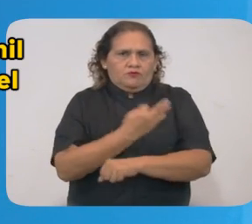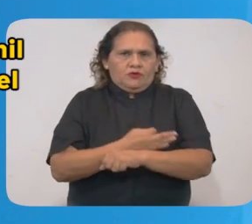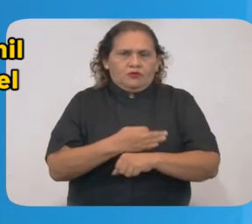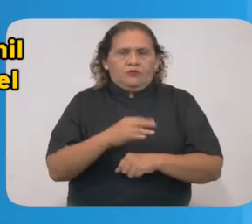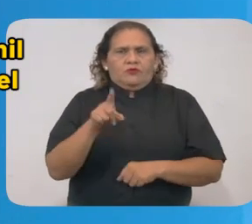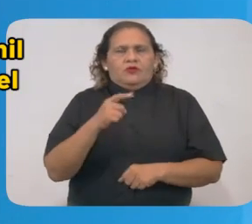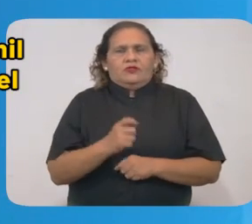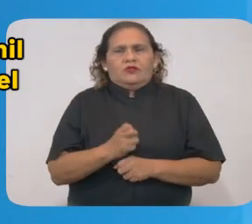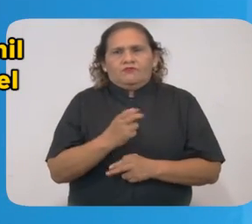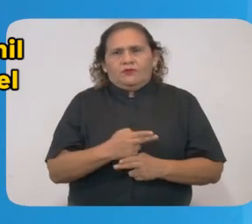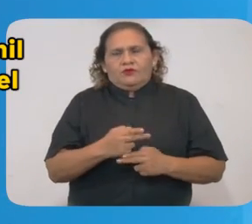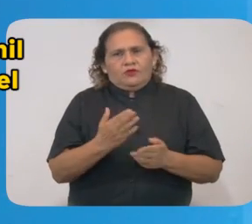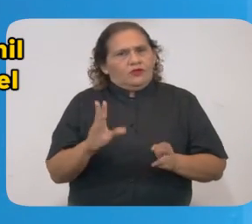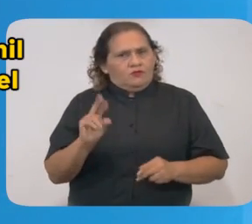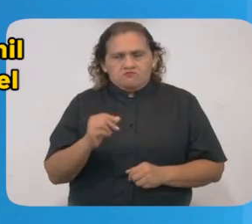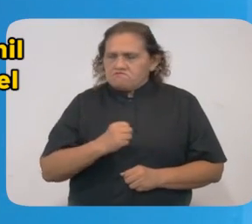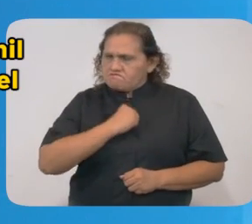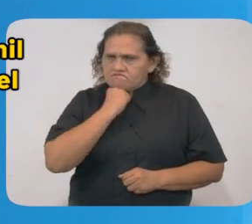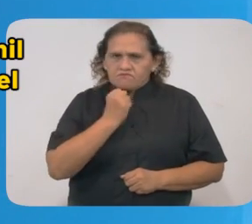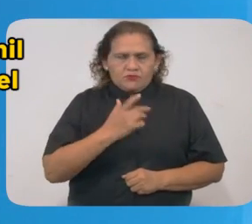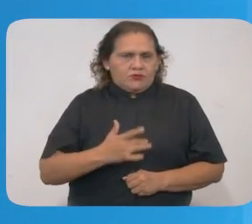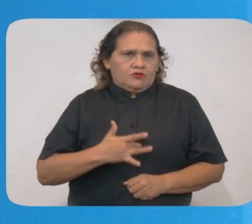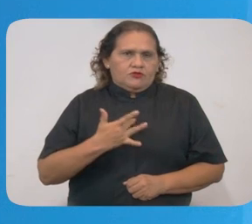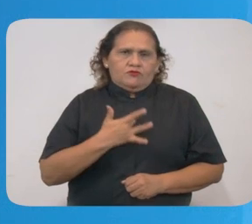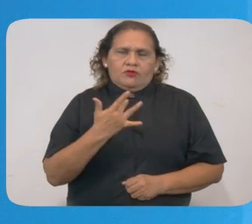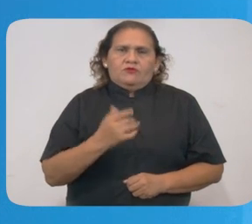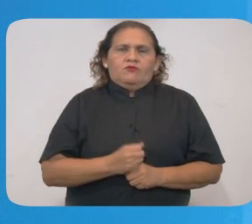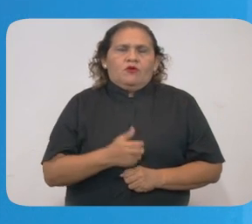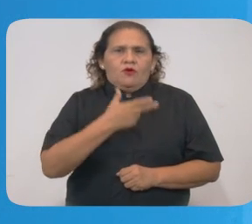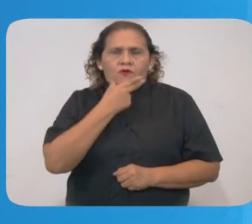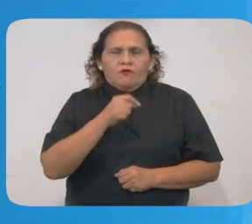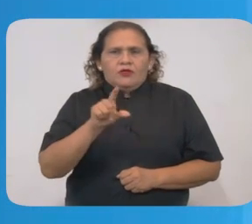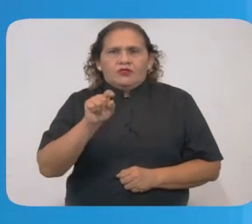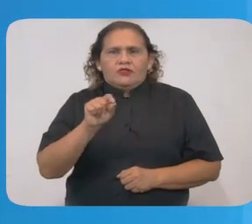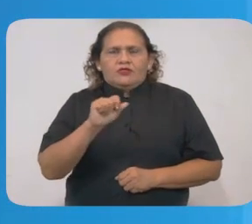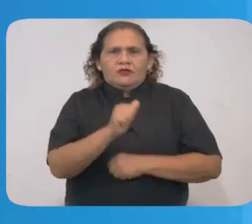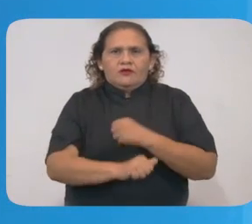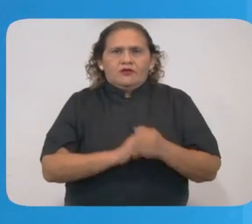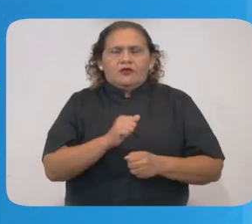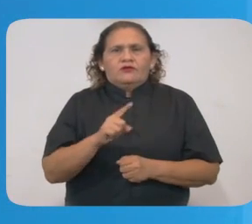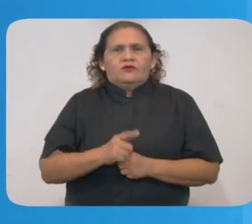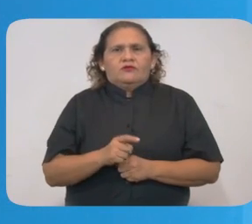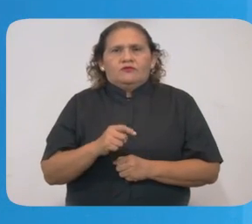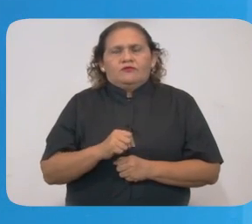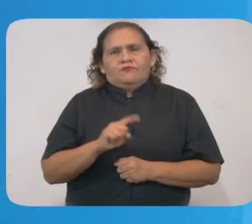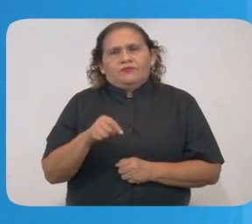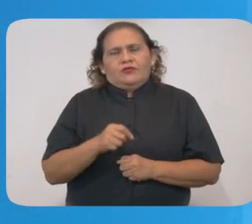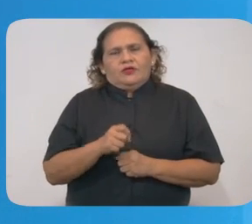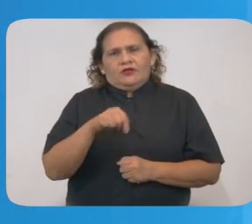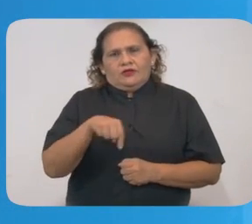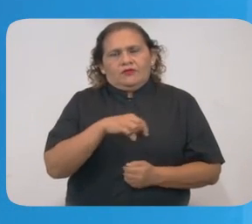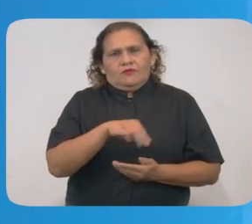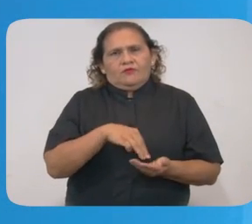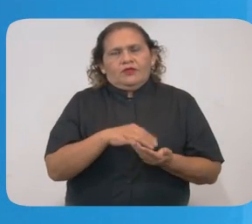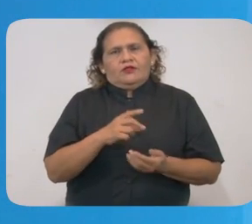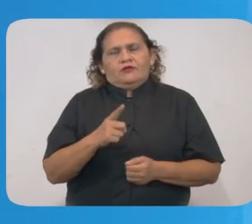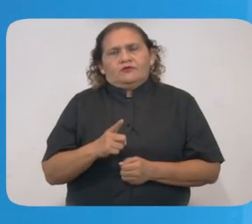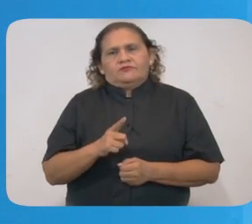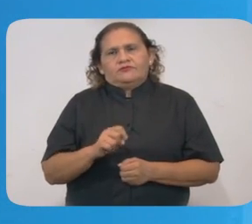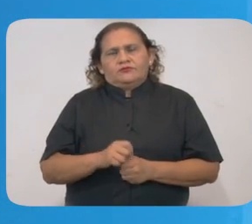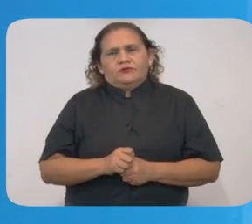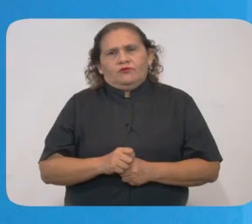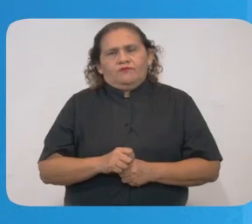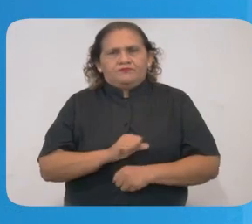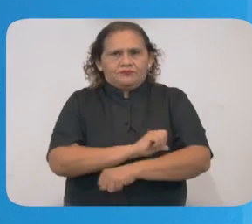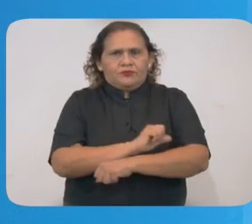los cuales hasta el momento se reportan asintomáticos. Hombre de 70 años de edad, originario y residente de Mérida, con hipertensión.